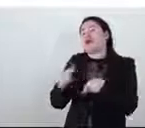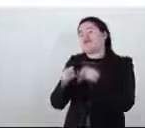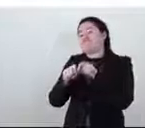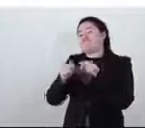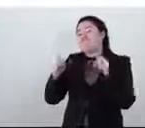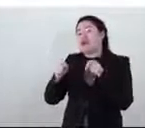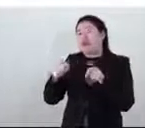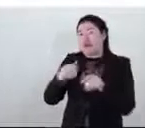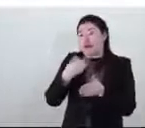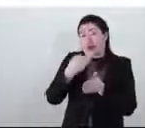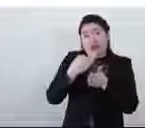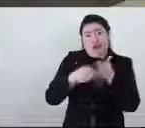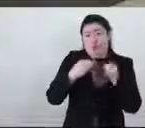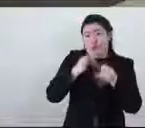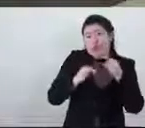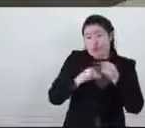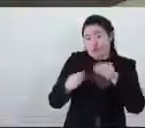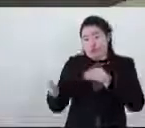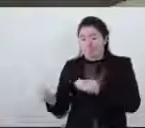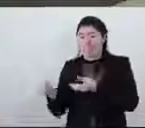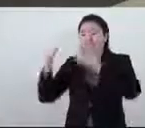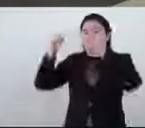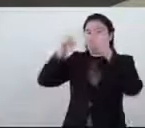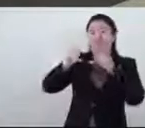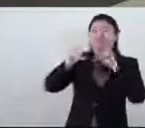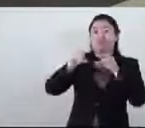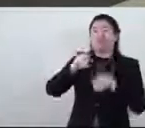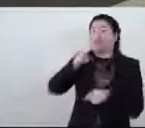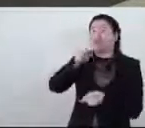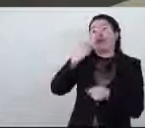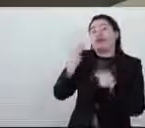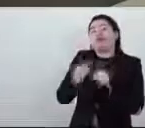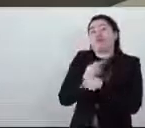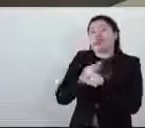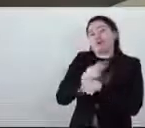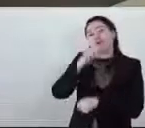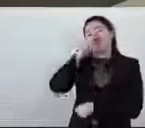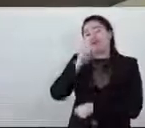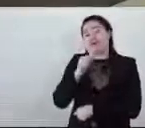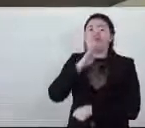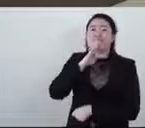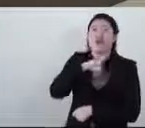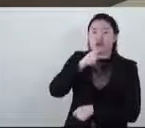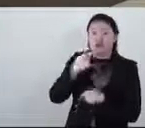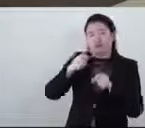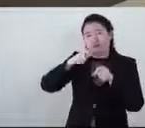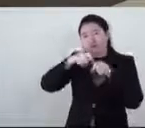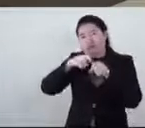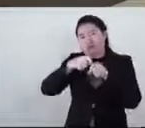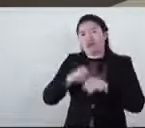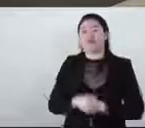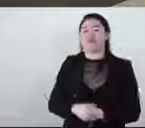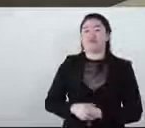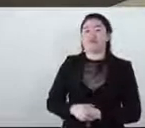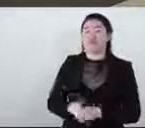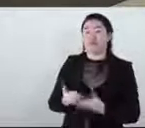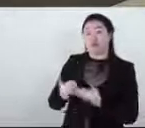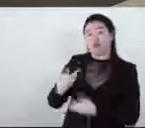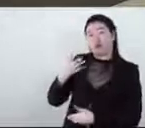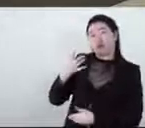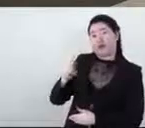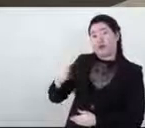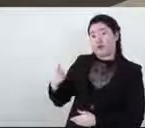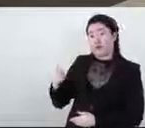su montaje final, denotando deficiencias en la preparación y ejecución de la soldadura. Figura 4.1.12,